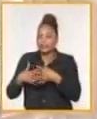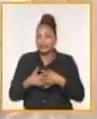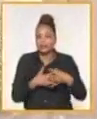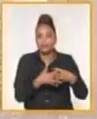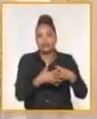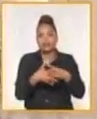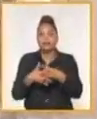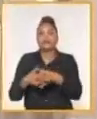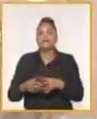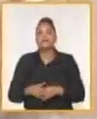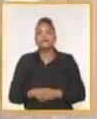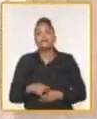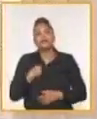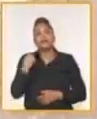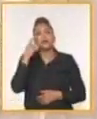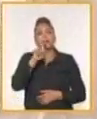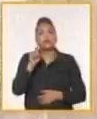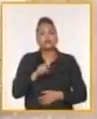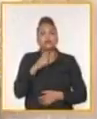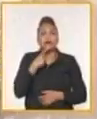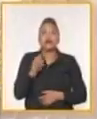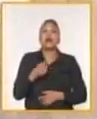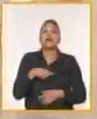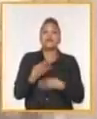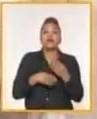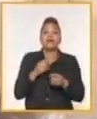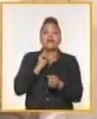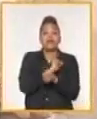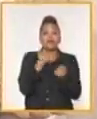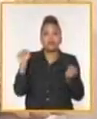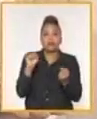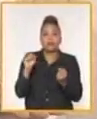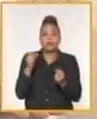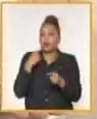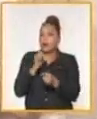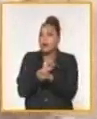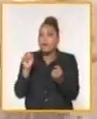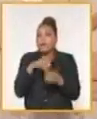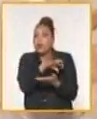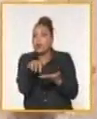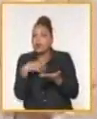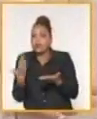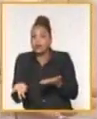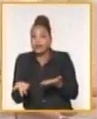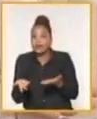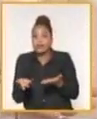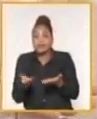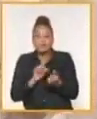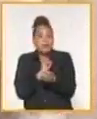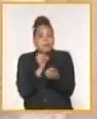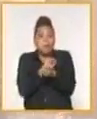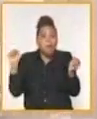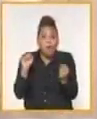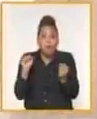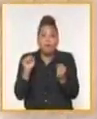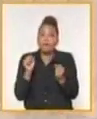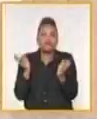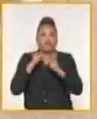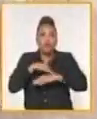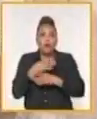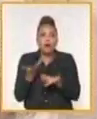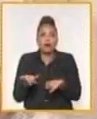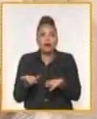más, porque tú dices, bueno, por el programa nuclear, pero por la bomba, pero ¿dónde está la bomba? Si la bomba no está. Pero entonces hay